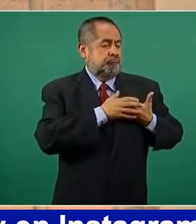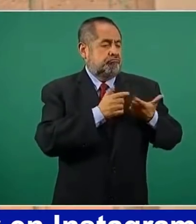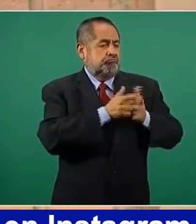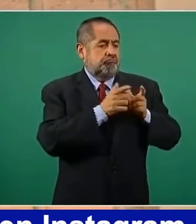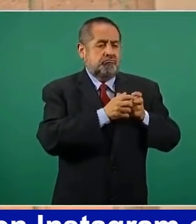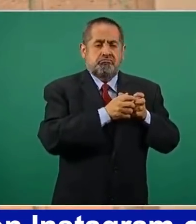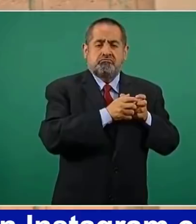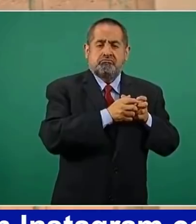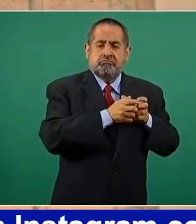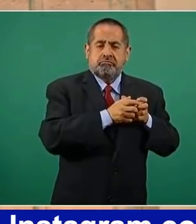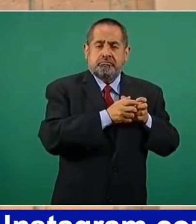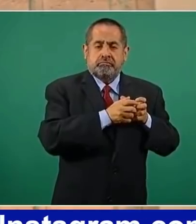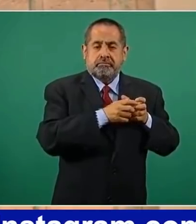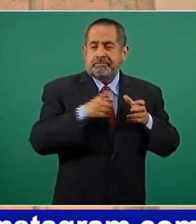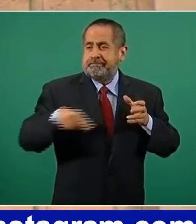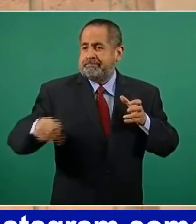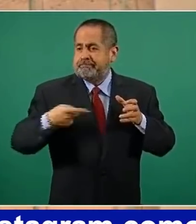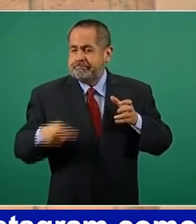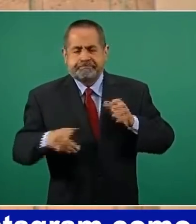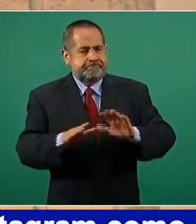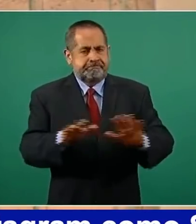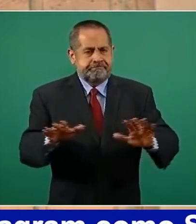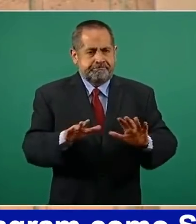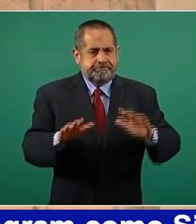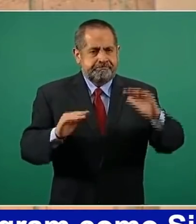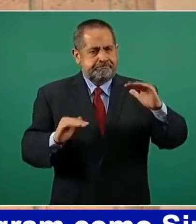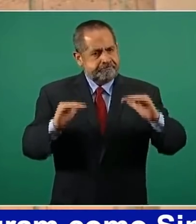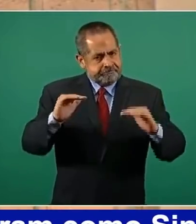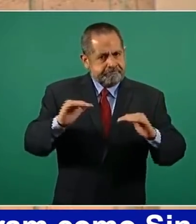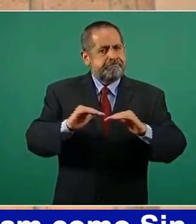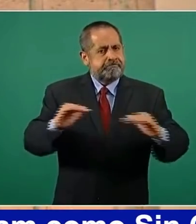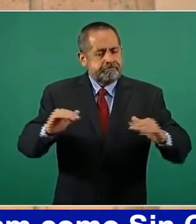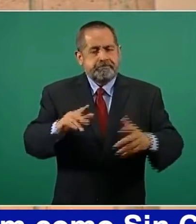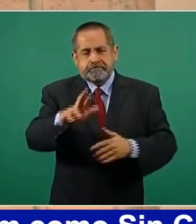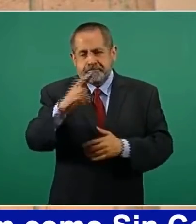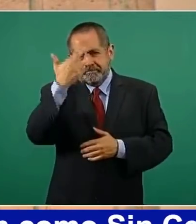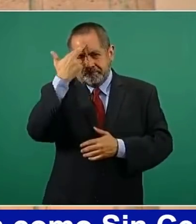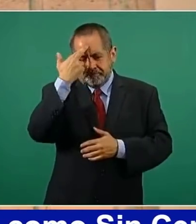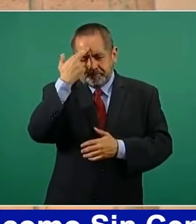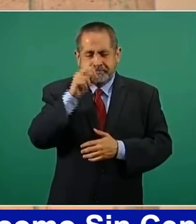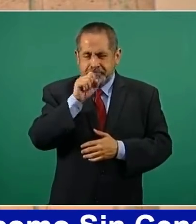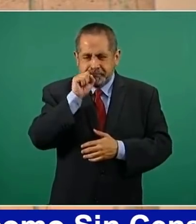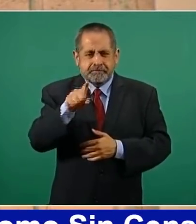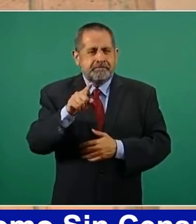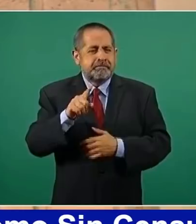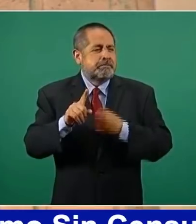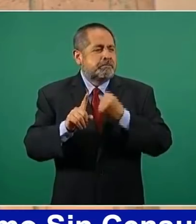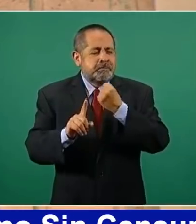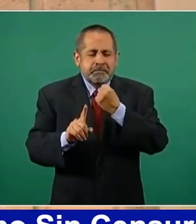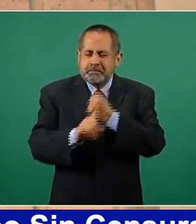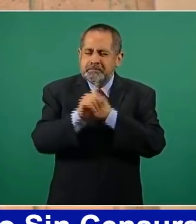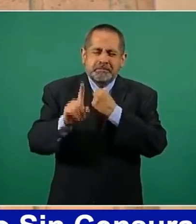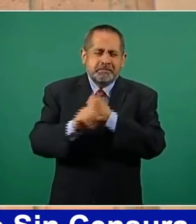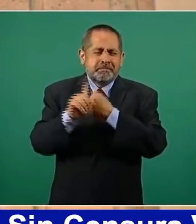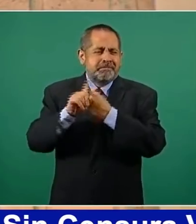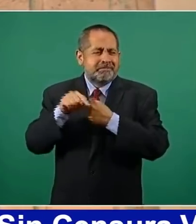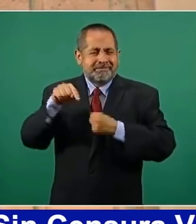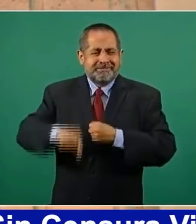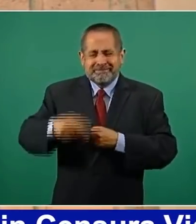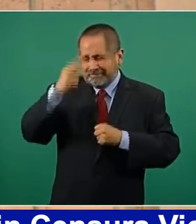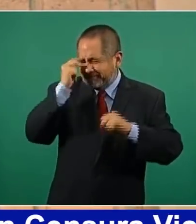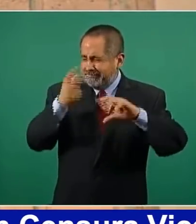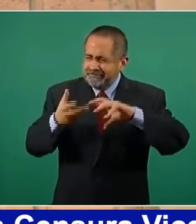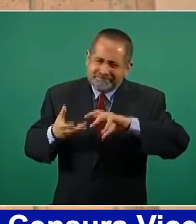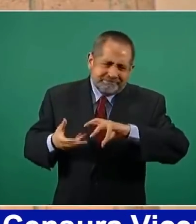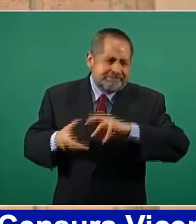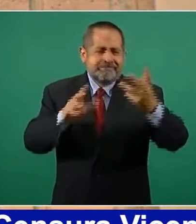cuantas manos. No olvidemos que muchos de los problemas que han dado al traste con el